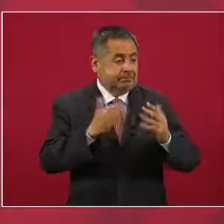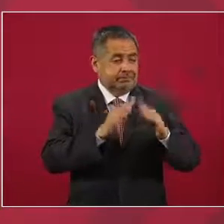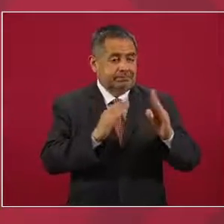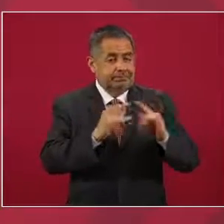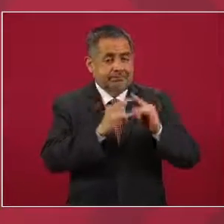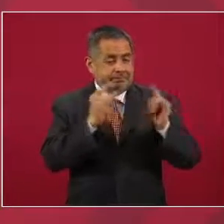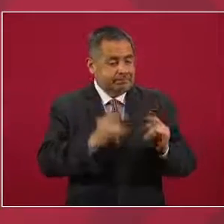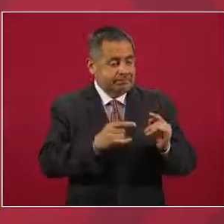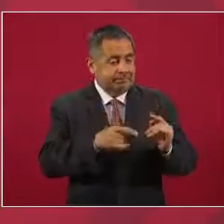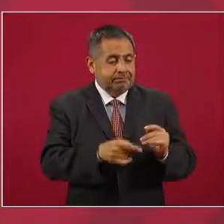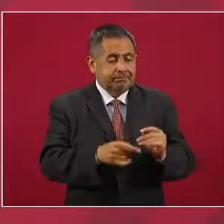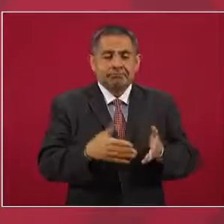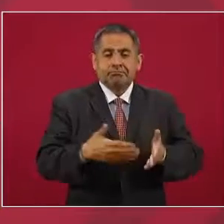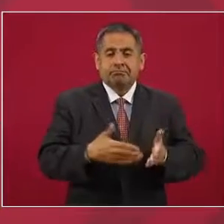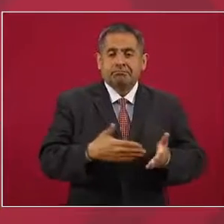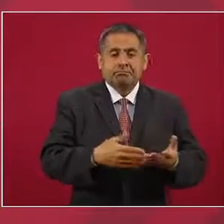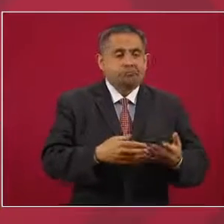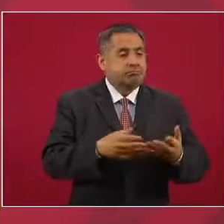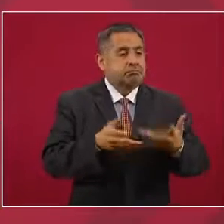hornos para